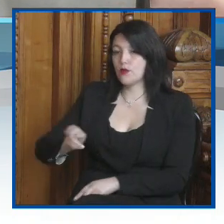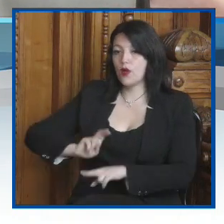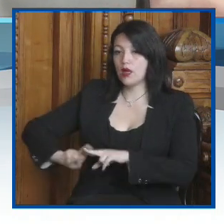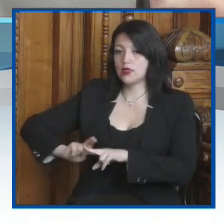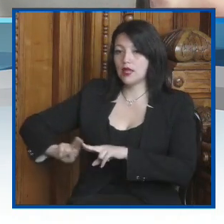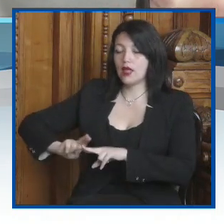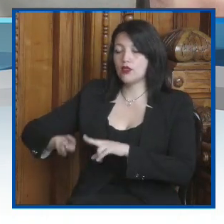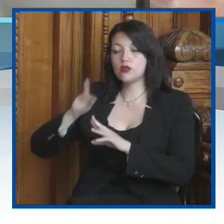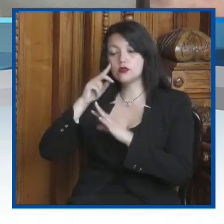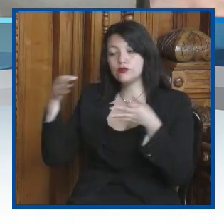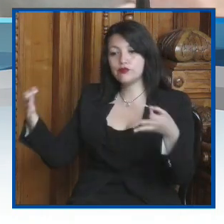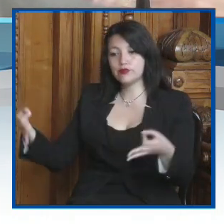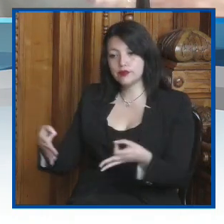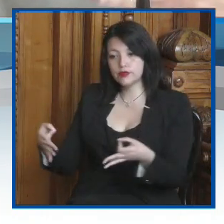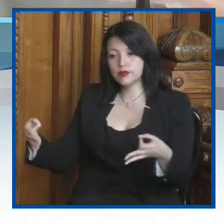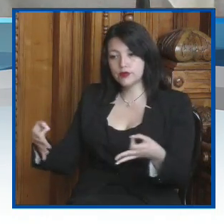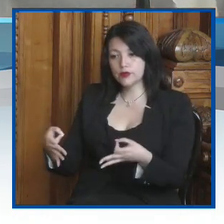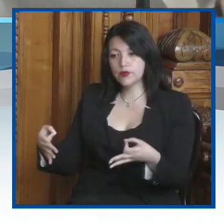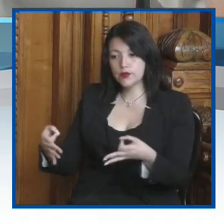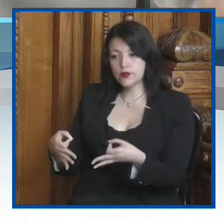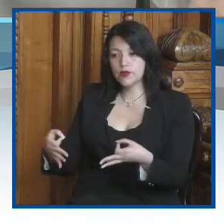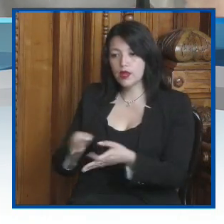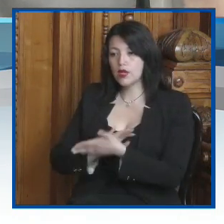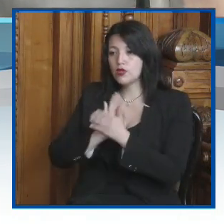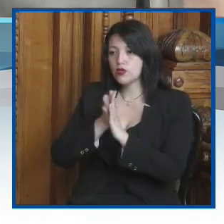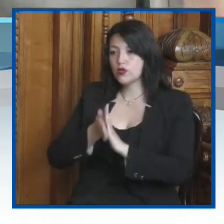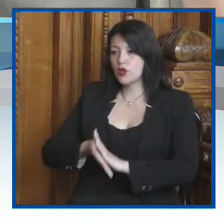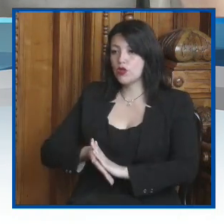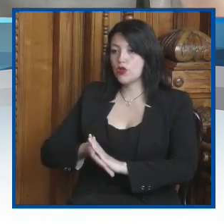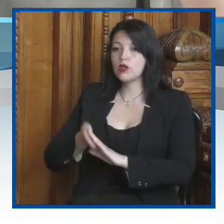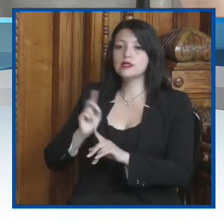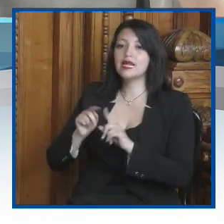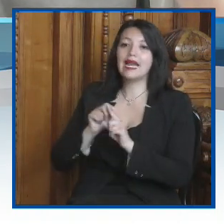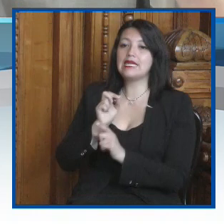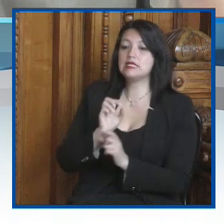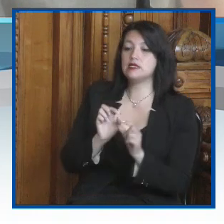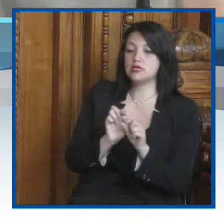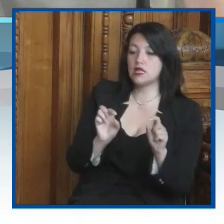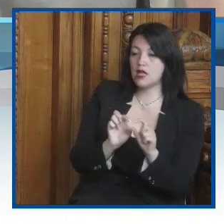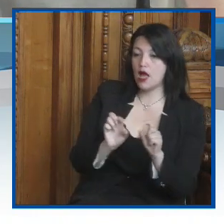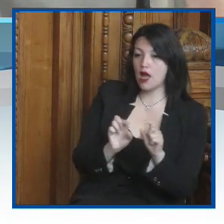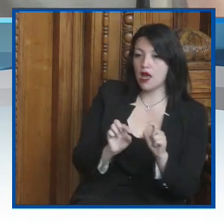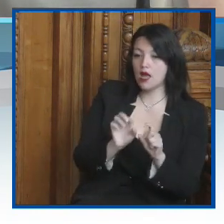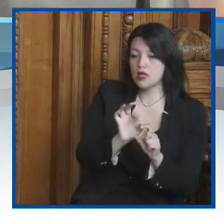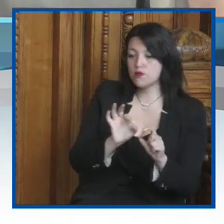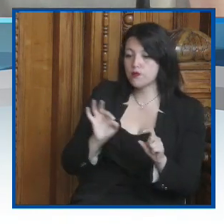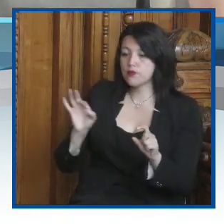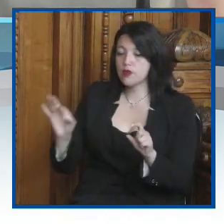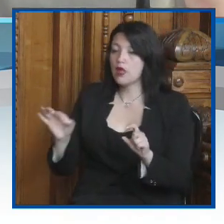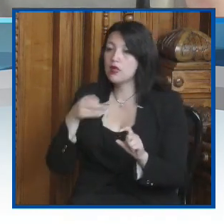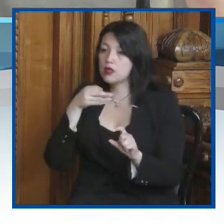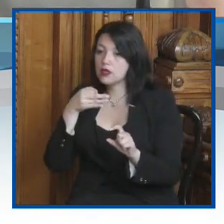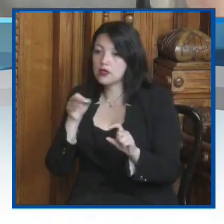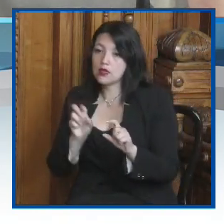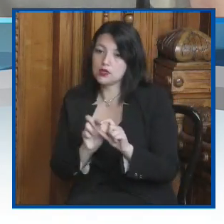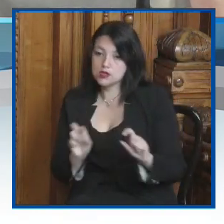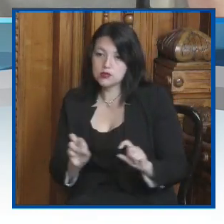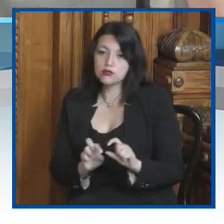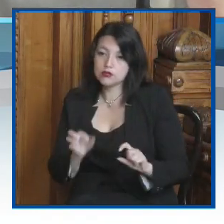claro lo que recomienda justamente es todo lo que sea hacer las citas, referencia doctrinaria o